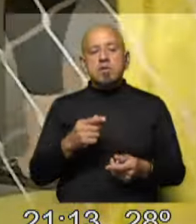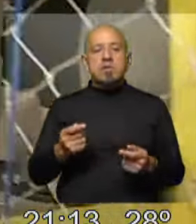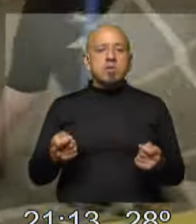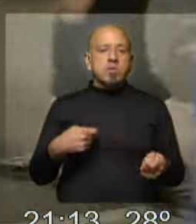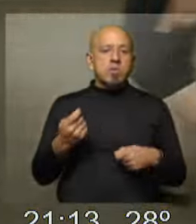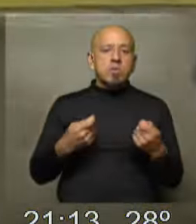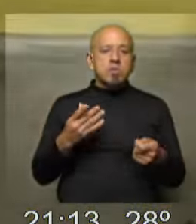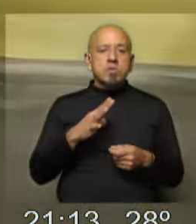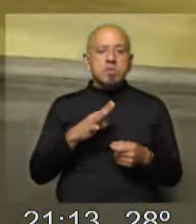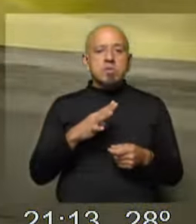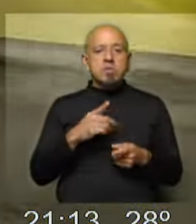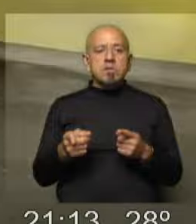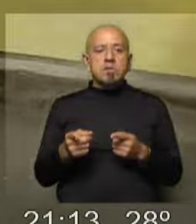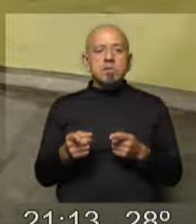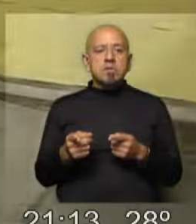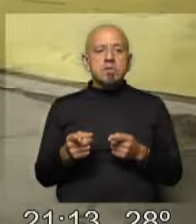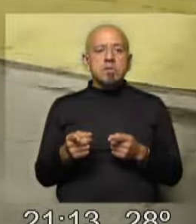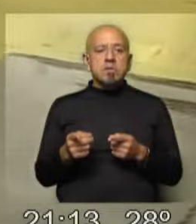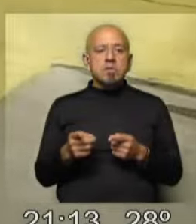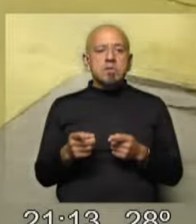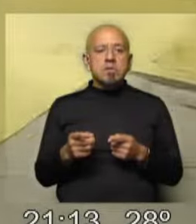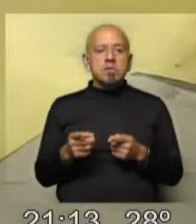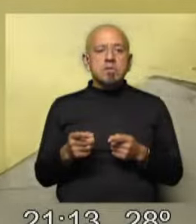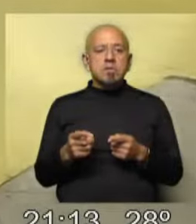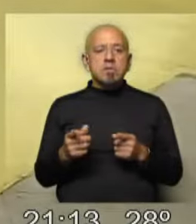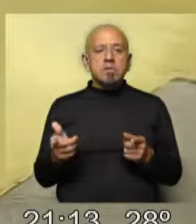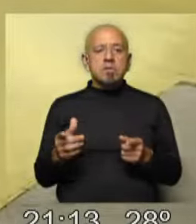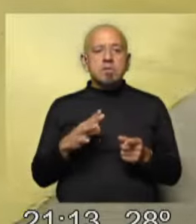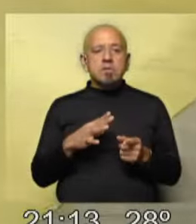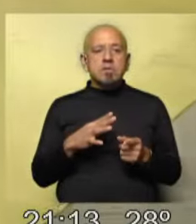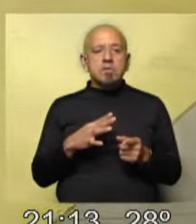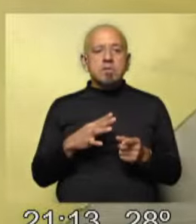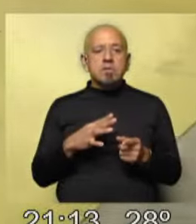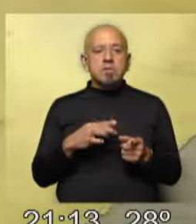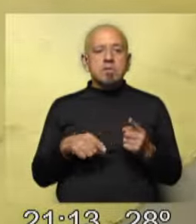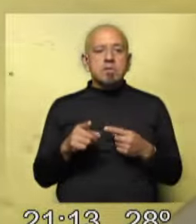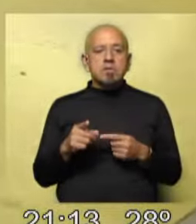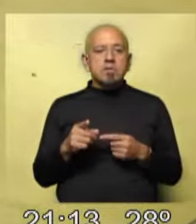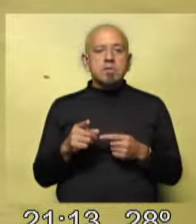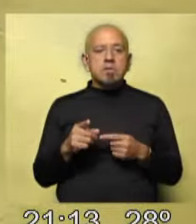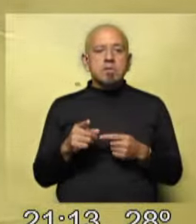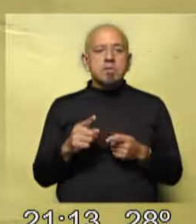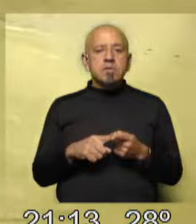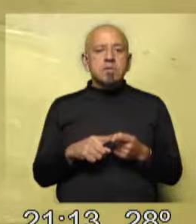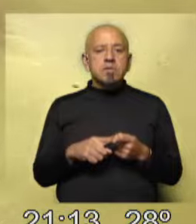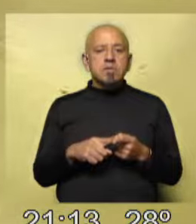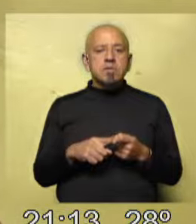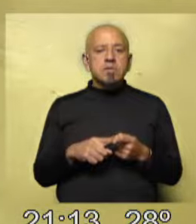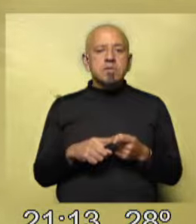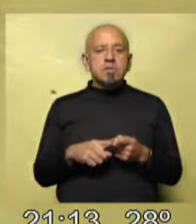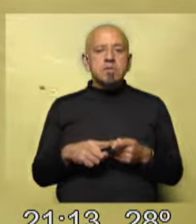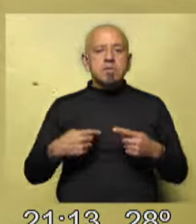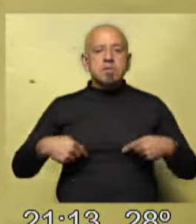allá se ven también las las canchas de skate Bueno ahora me estoy viendo yo no la cancha de skate Pero bueno hay de todo vengan a